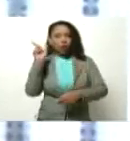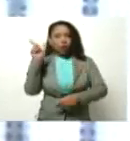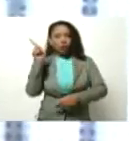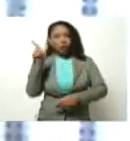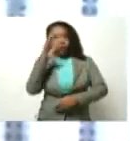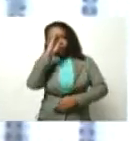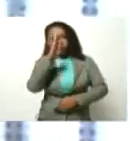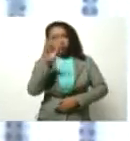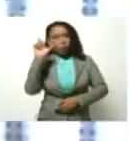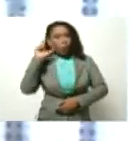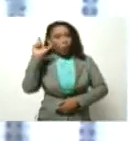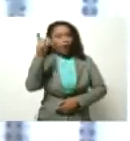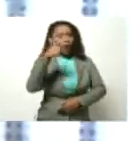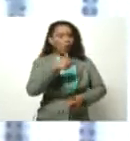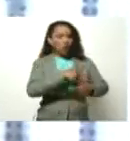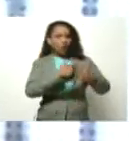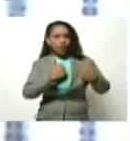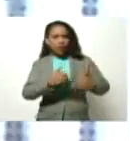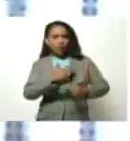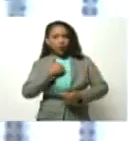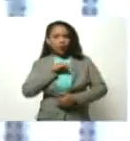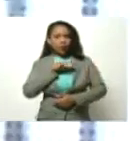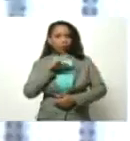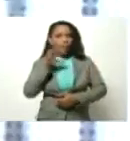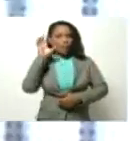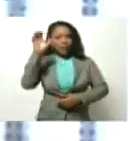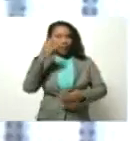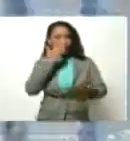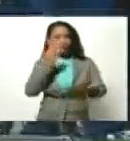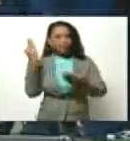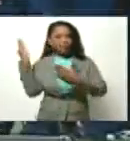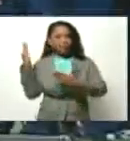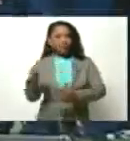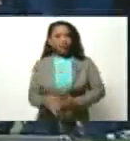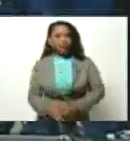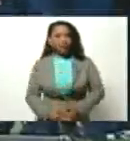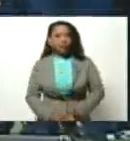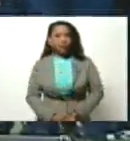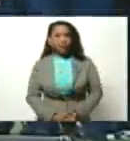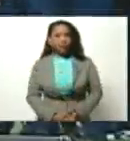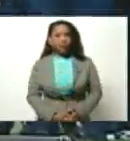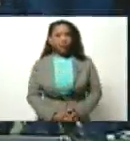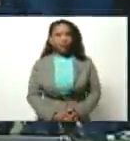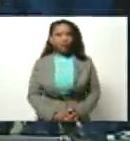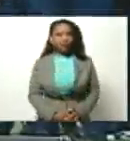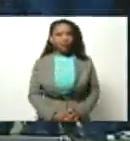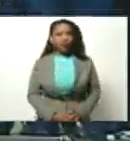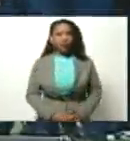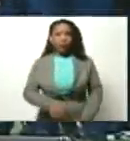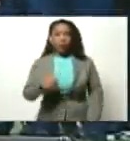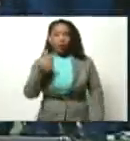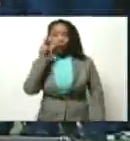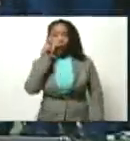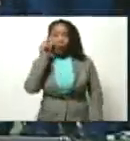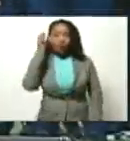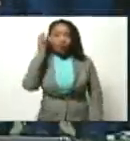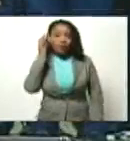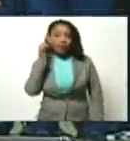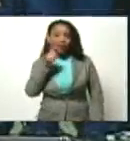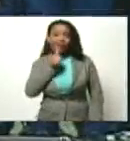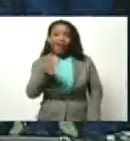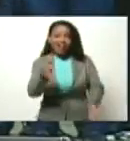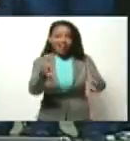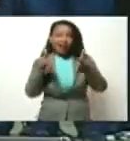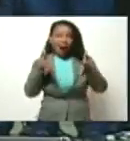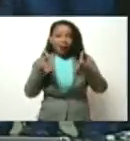Venezuela directamente en guárico el corazón de nuestra geografía adelante estos hombres y mujeres quien se ganó